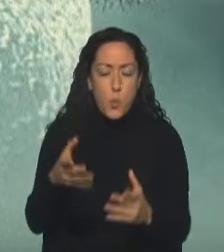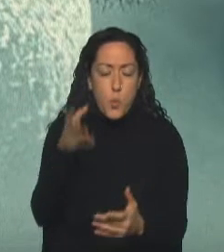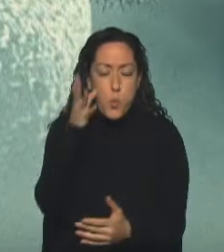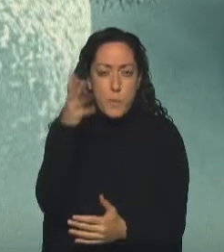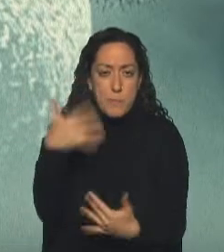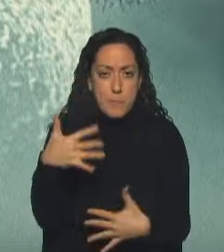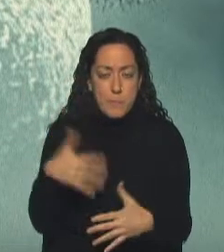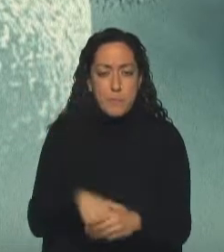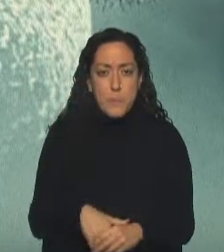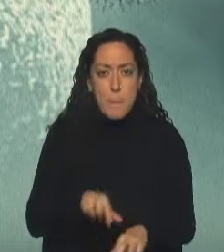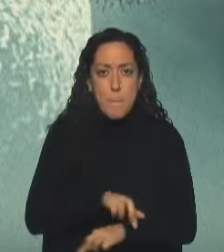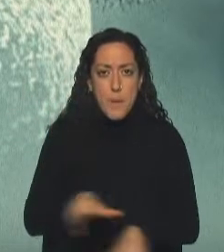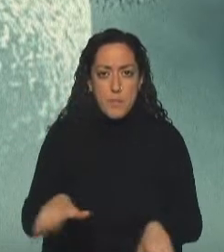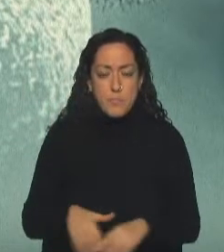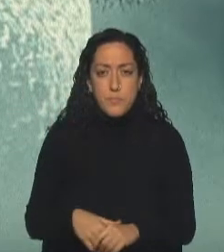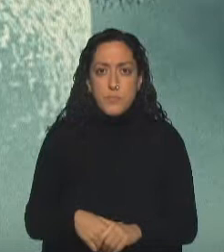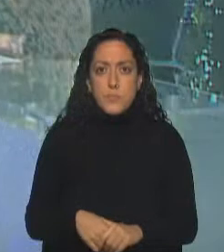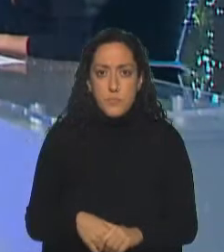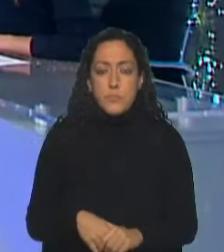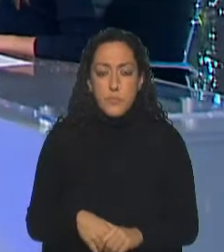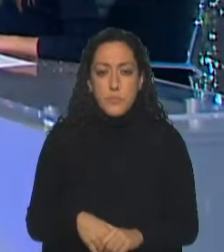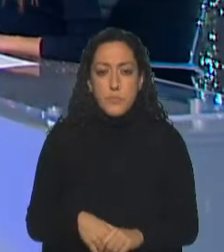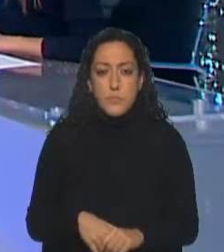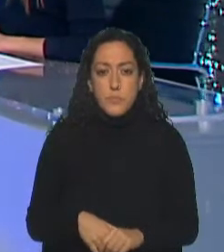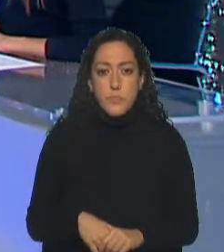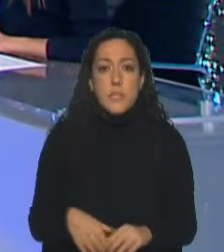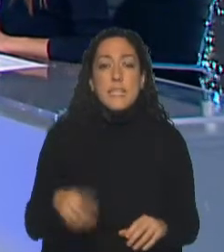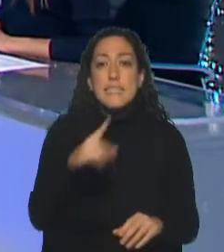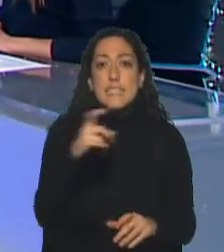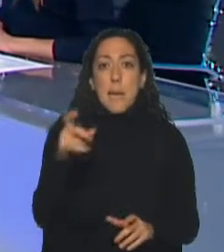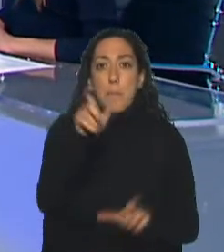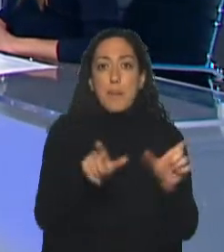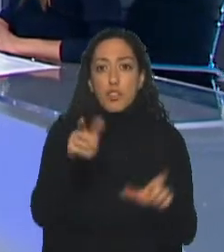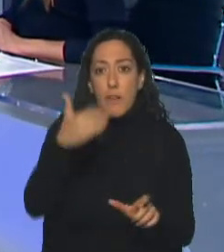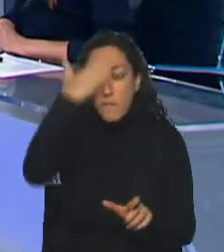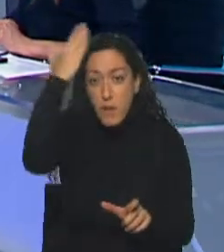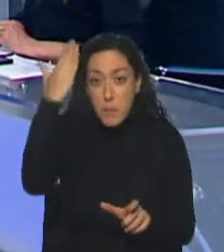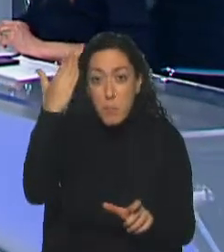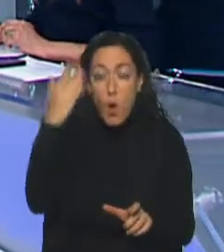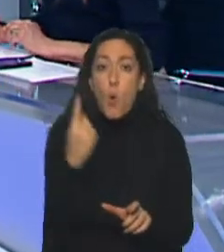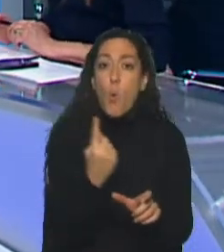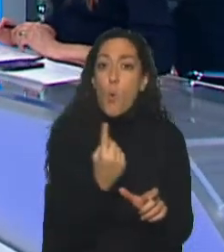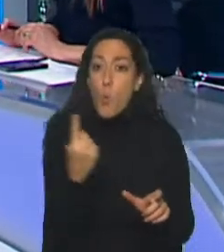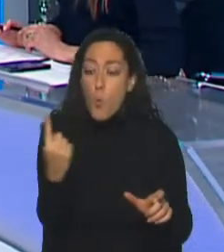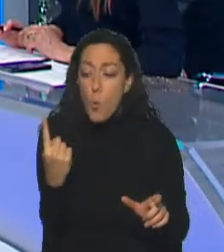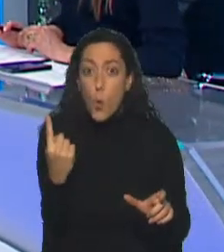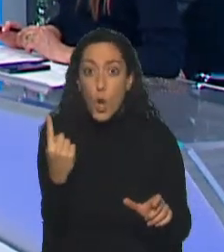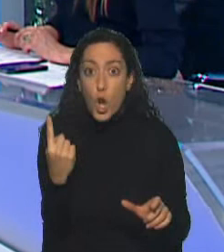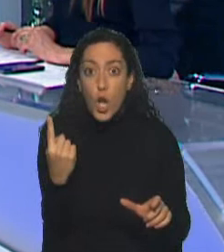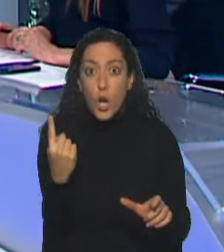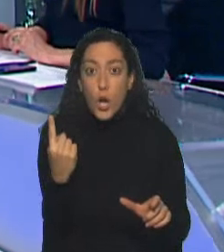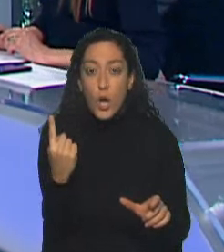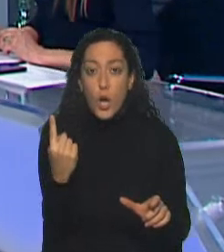realmente importante uno de cada 100 pacientes se calcula que uno de cada 100 pacientes